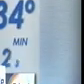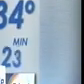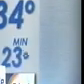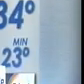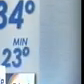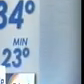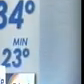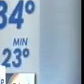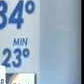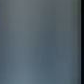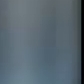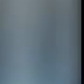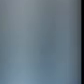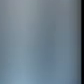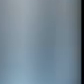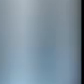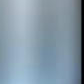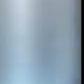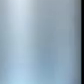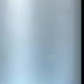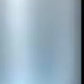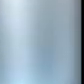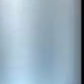34 grados con una mínima de